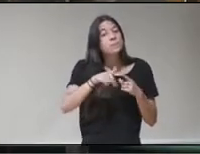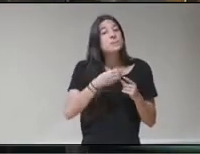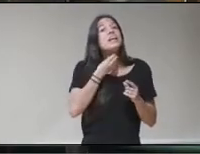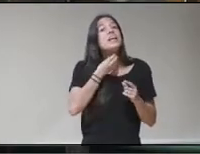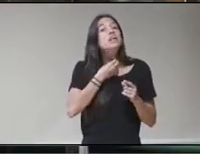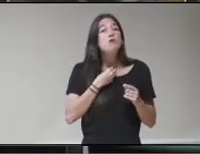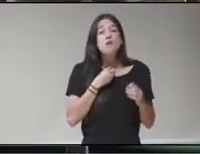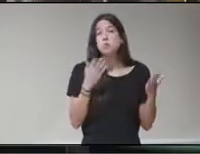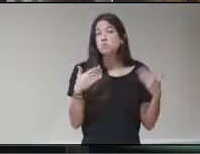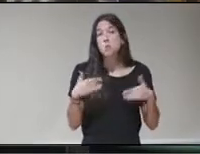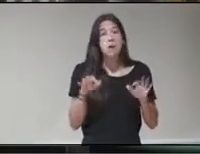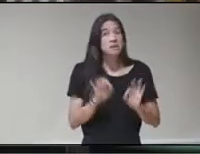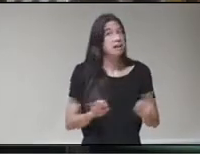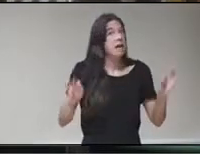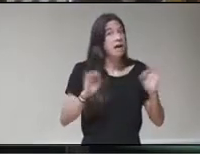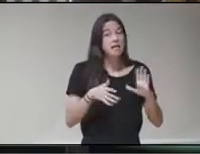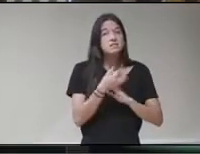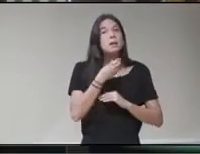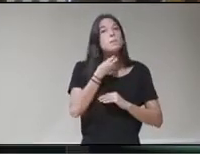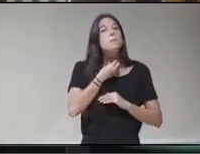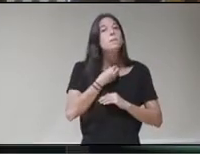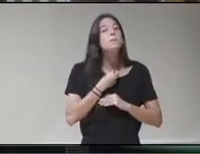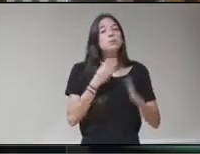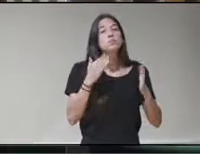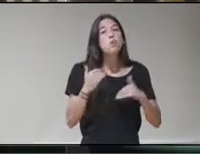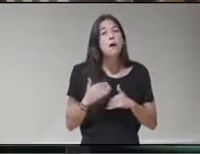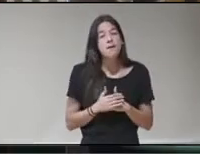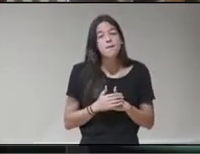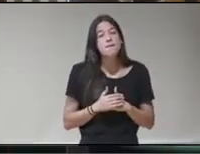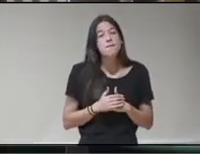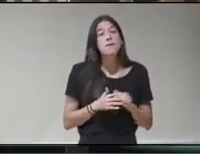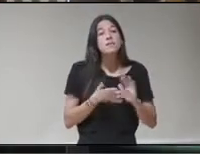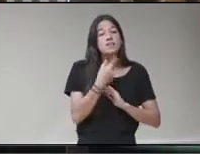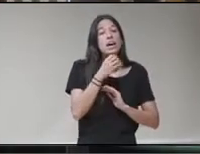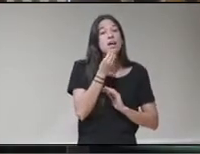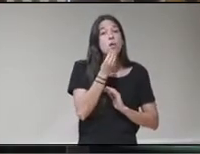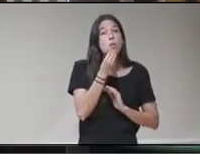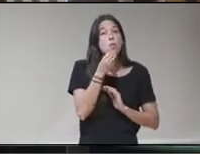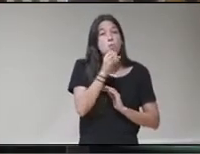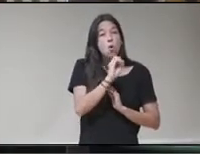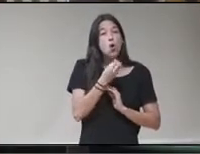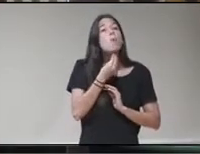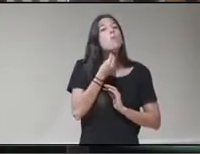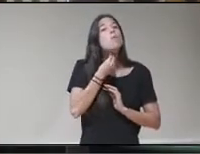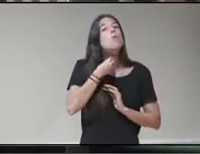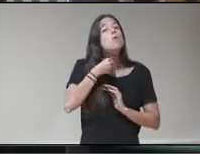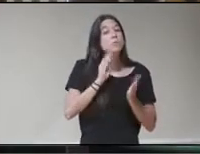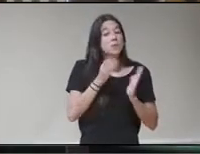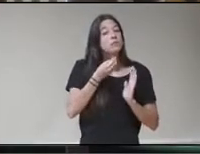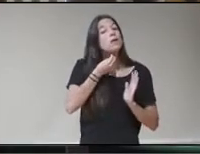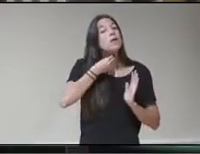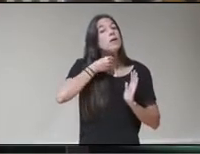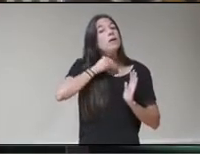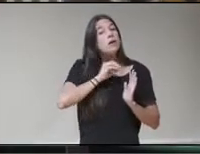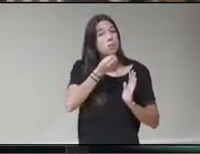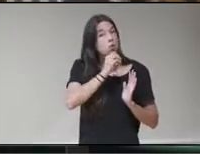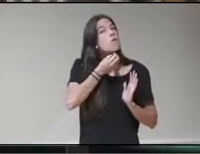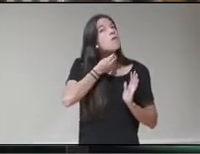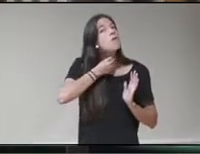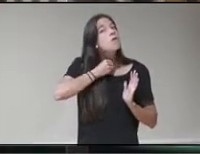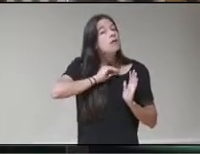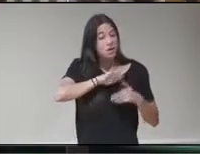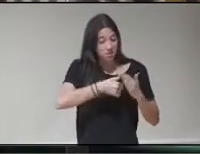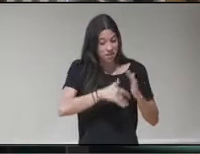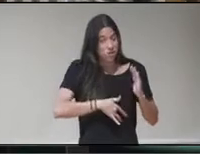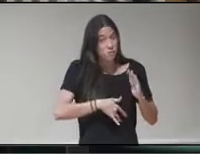tubo virtual, como sabéis, está colapsado, de tal manera que el bolo alimenticio, cuando lo atraviesa camino del estómago, arrastraría a